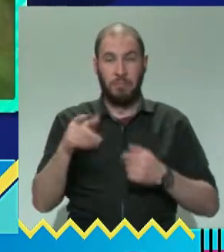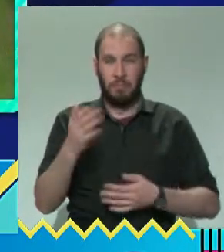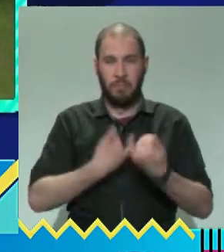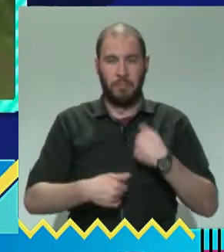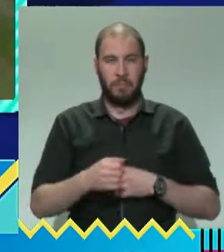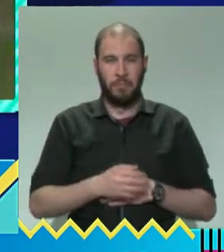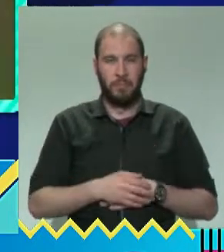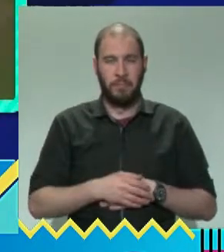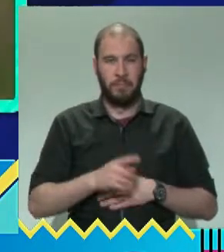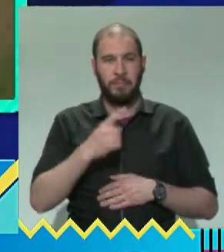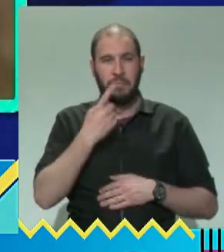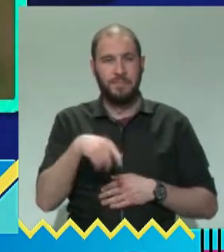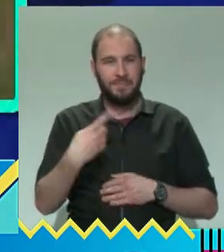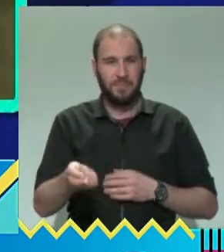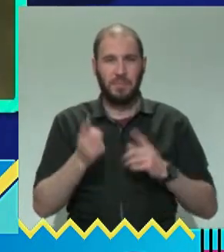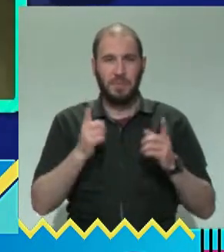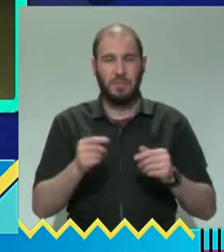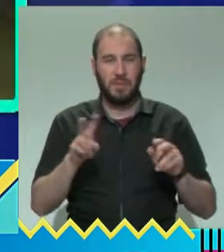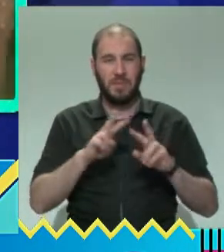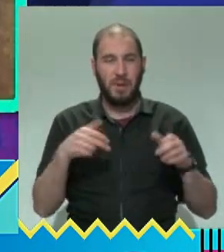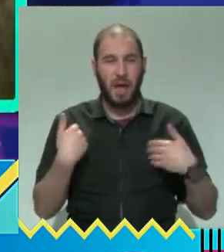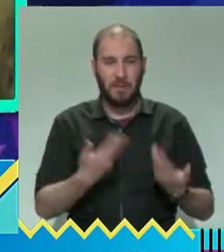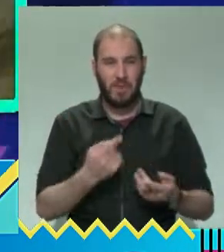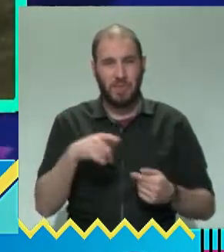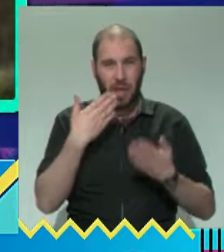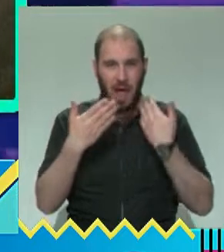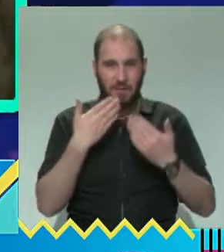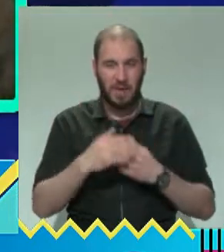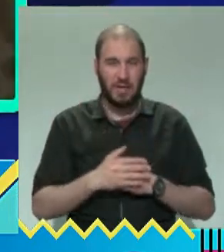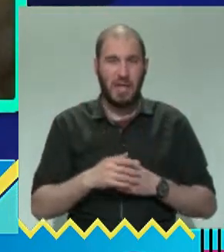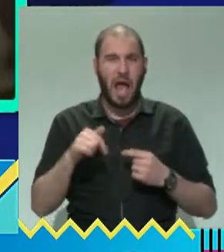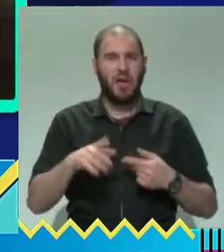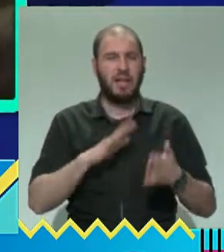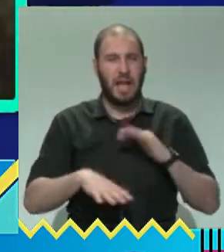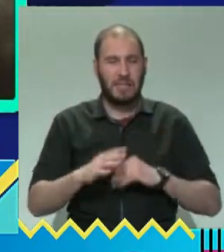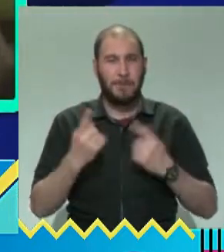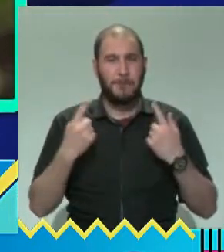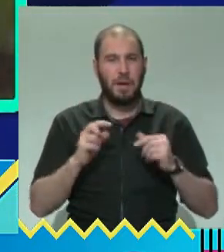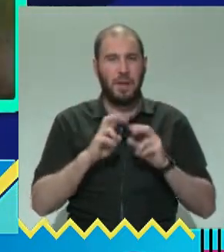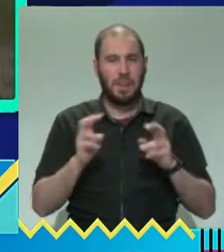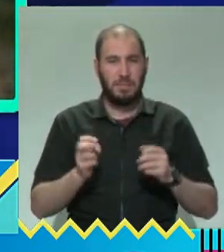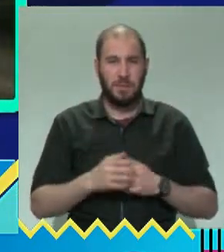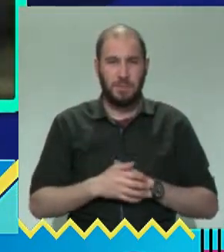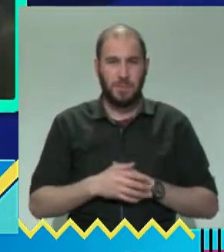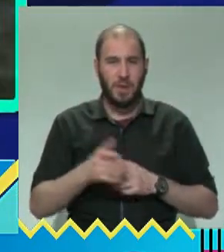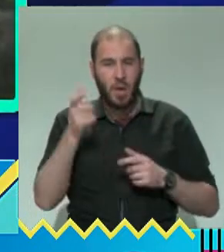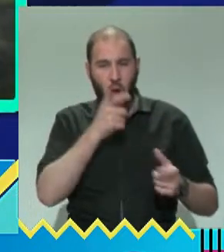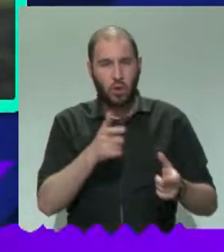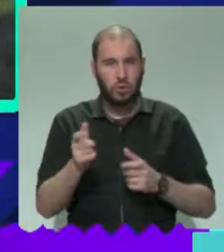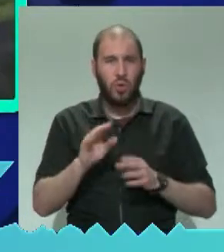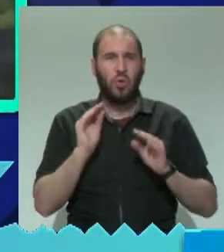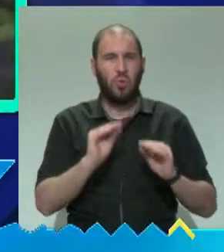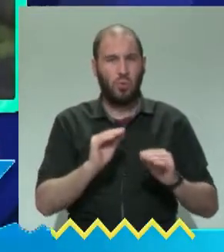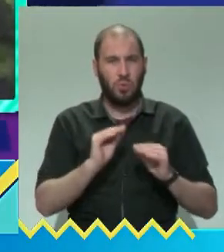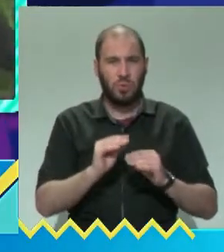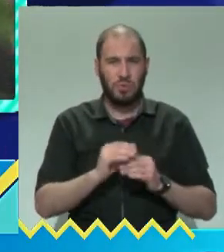nuestros invitados. Y otra pregunta que tiene que ver también con los beneficios, ya seguimos hablando de lo que se está haciendo ahora, pero que tiene que ver con el control hasta de la